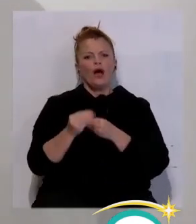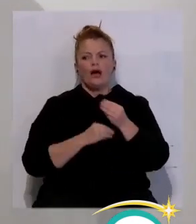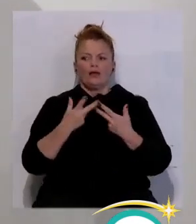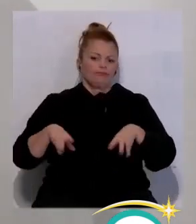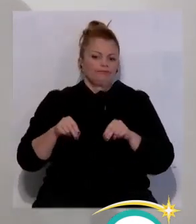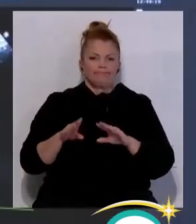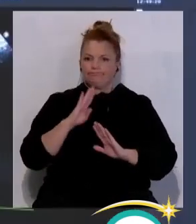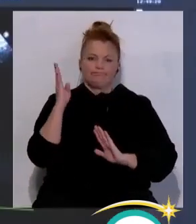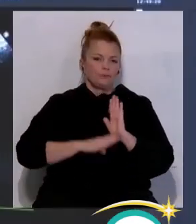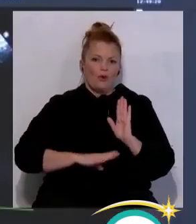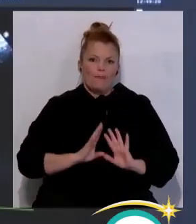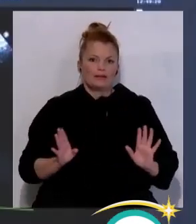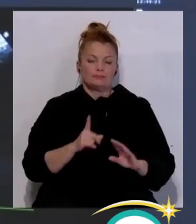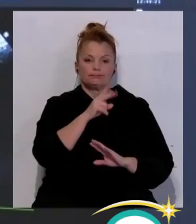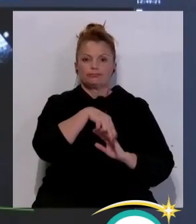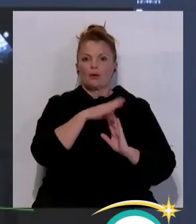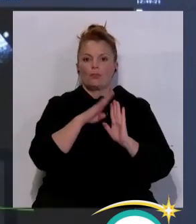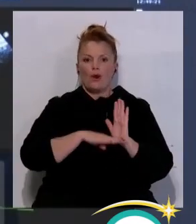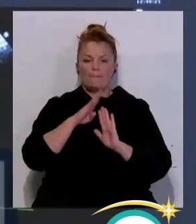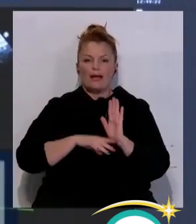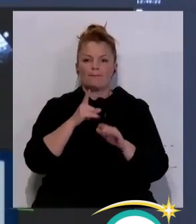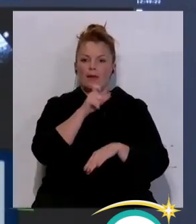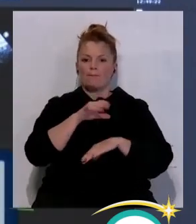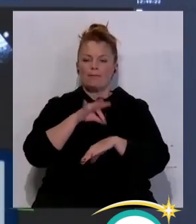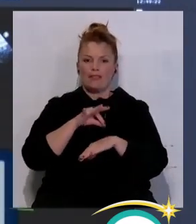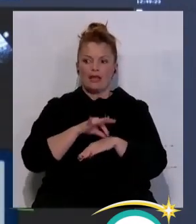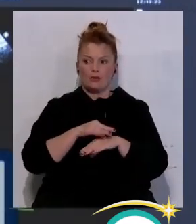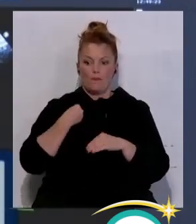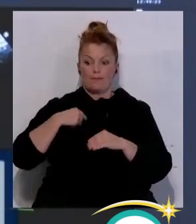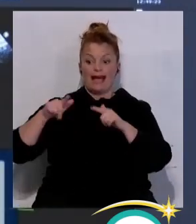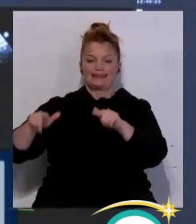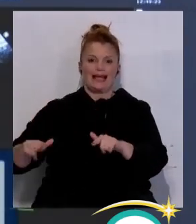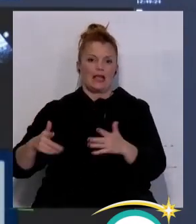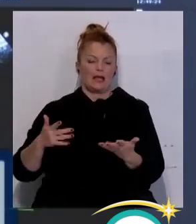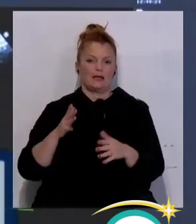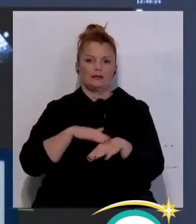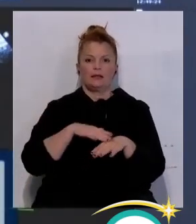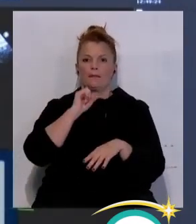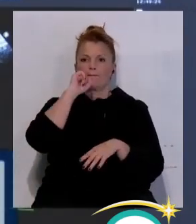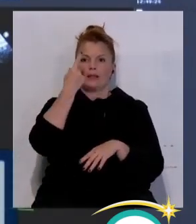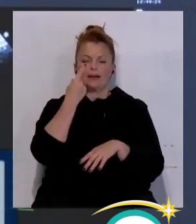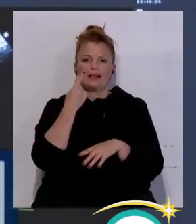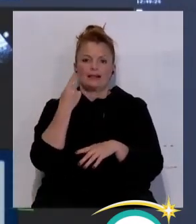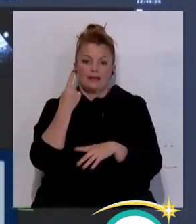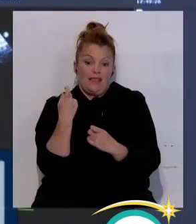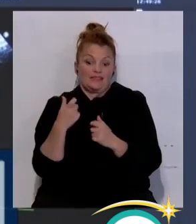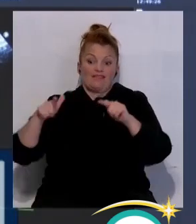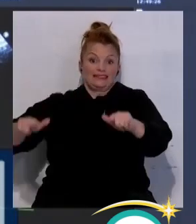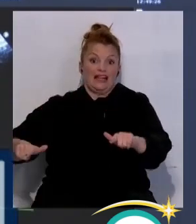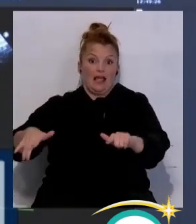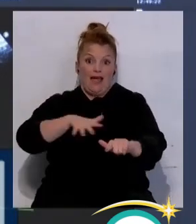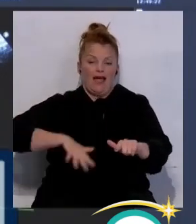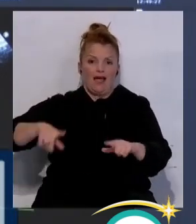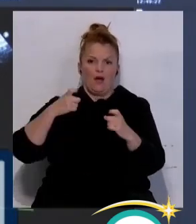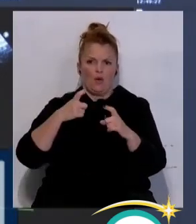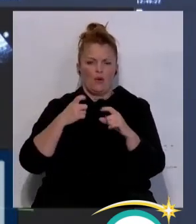finalizar el programa. Es decir, no son programas, hay varios pacientes a la vez misma sala, y bueno, pues hay primero que se necesitaba el sitio. La unidad